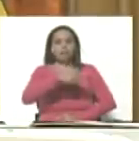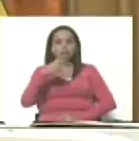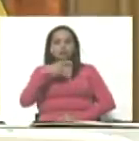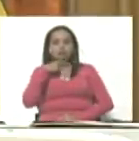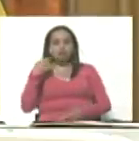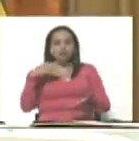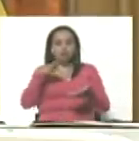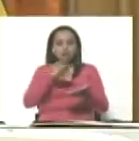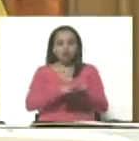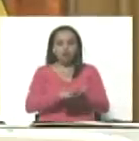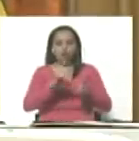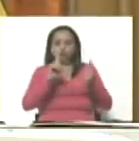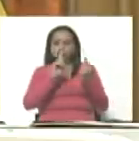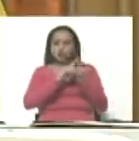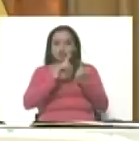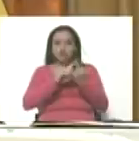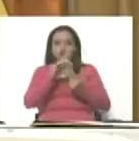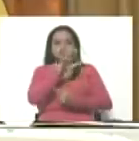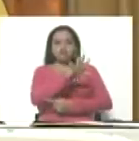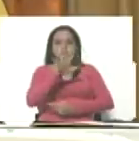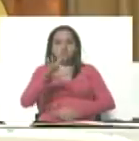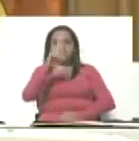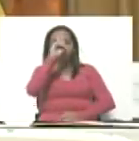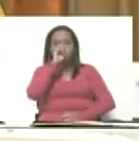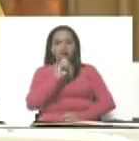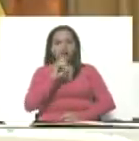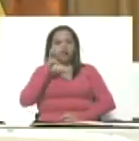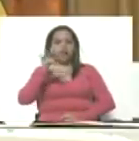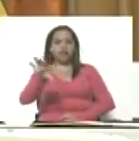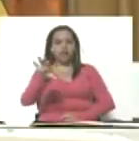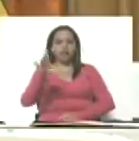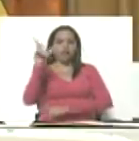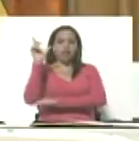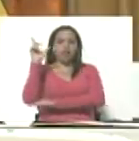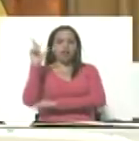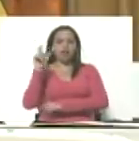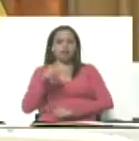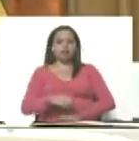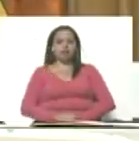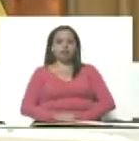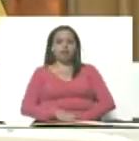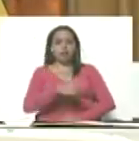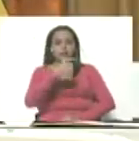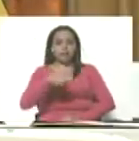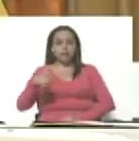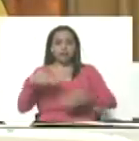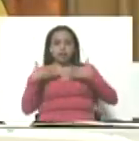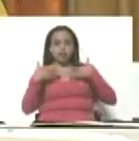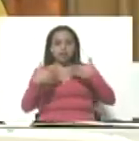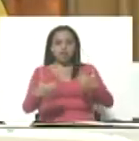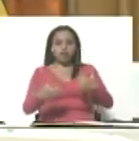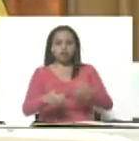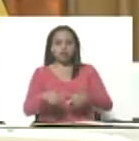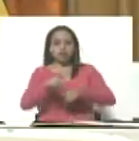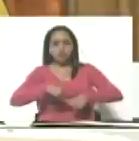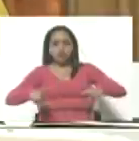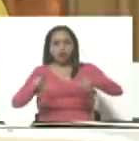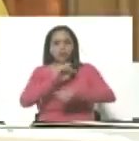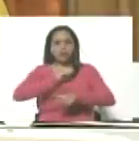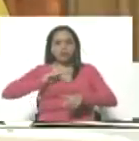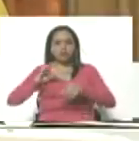compatriotas, uno de ellos de 55 años del estado Lara, personal de salud en un centro